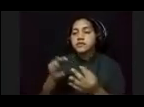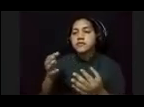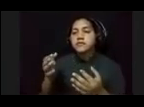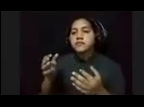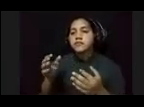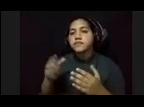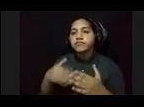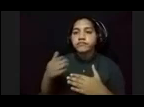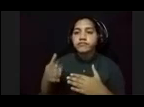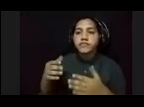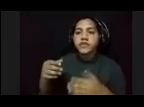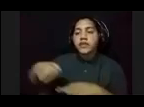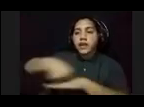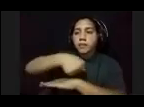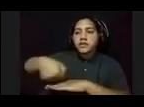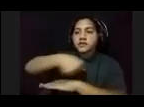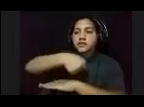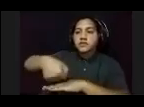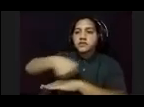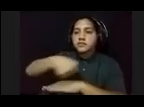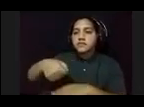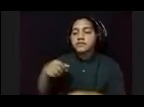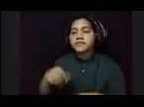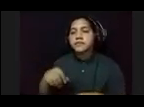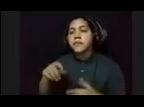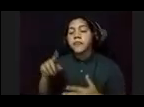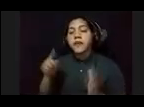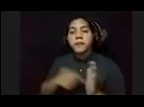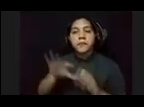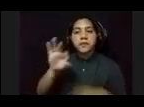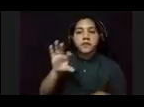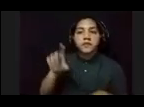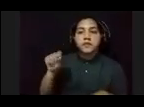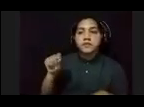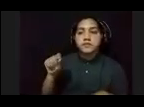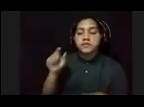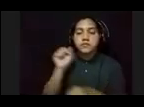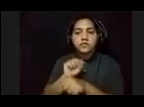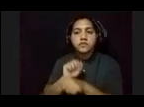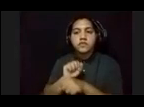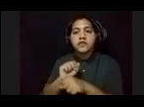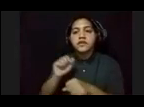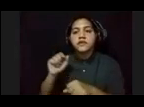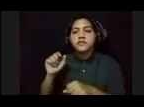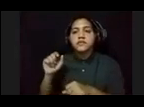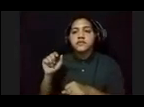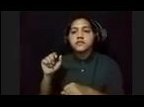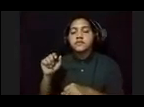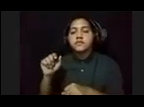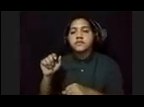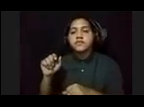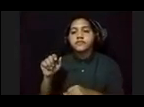de las planchadoras. En el 1920, las ocupaciones de las costureras disminuyeron